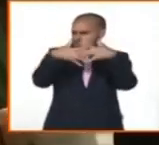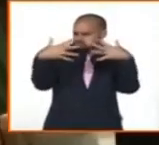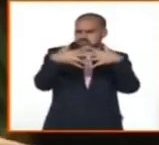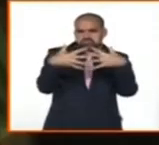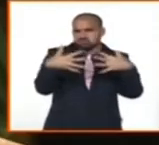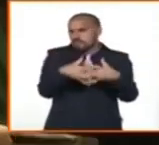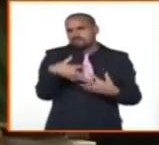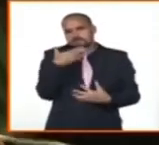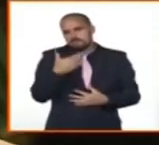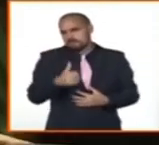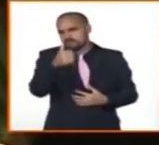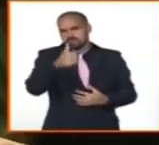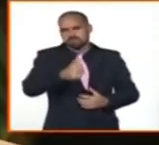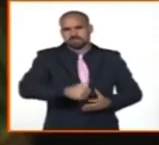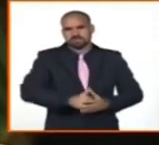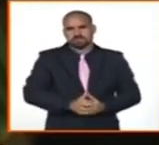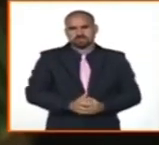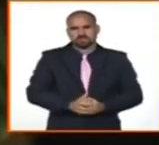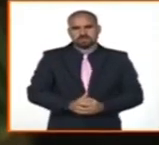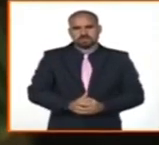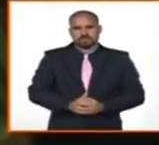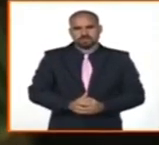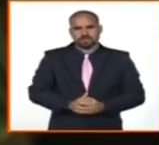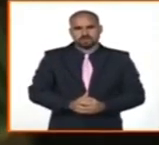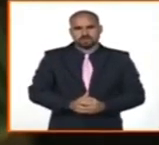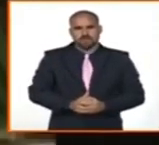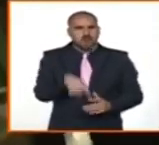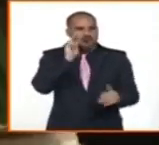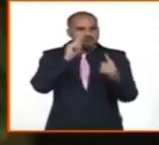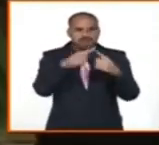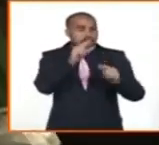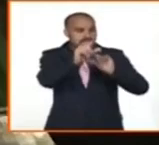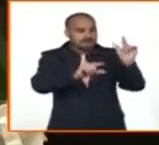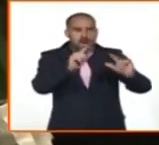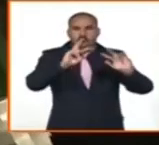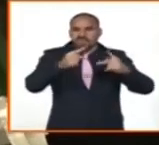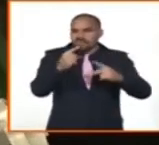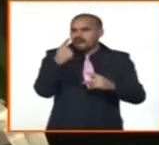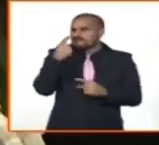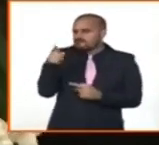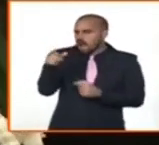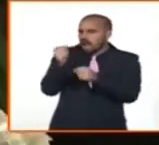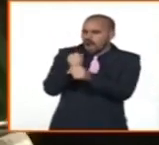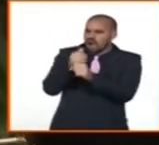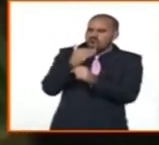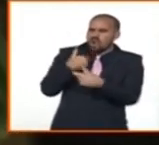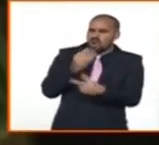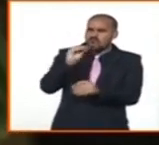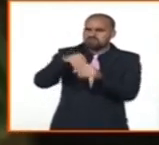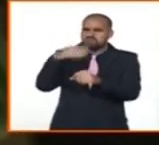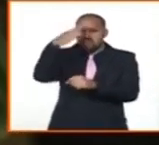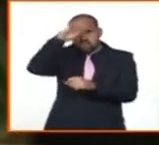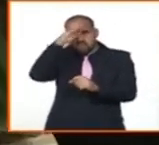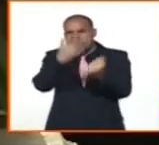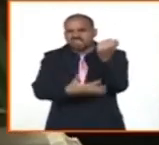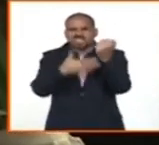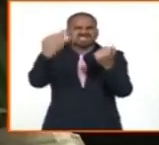que la gente los escuchen ahora de nuevo allá y que así vean de verdad que se sienten